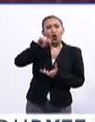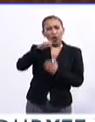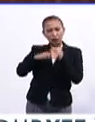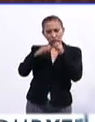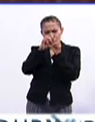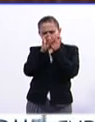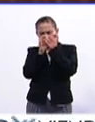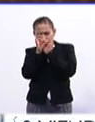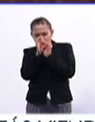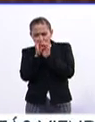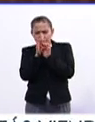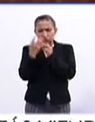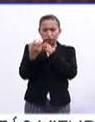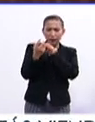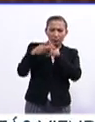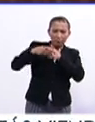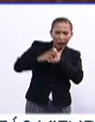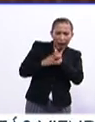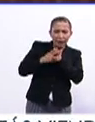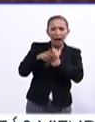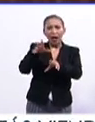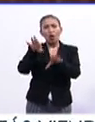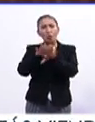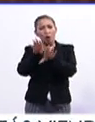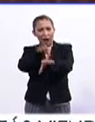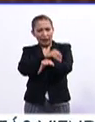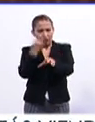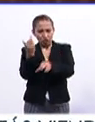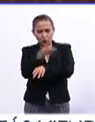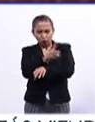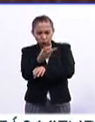- ver volar